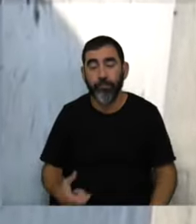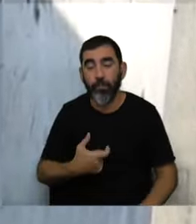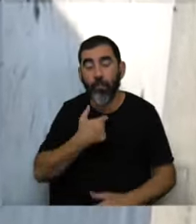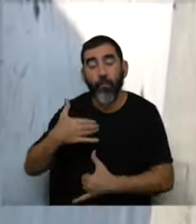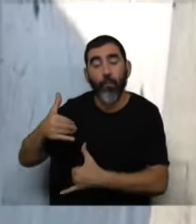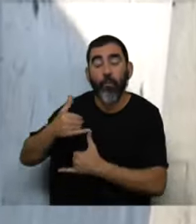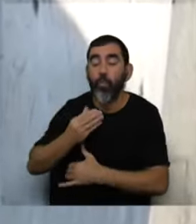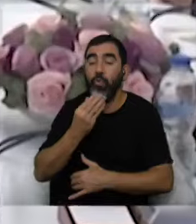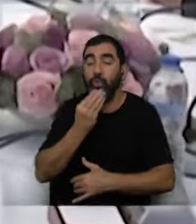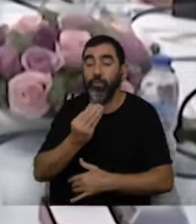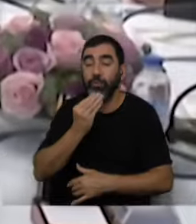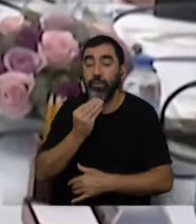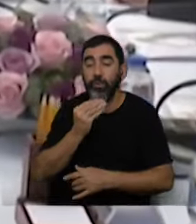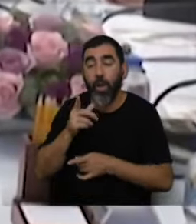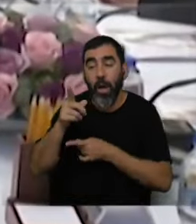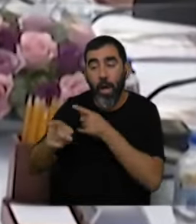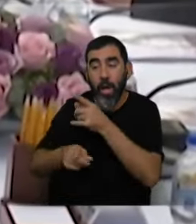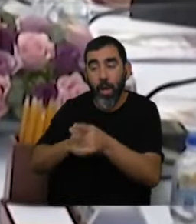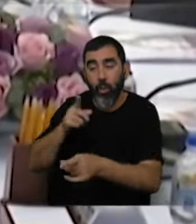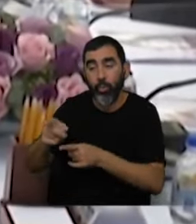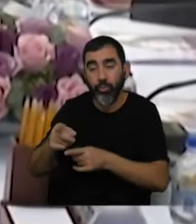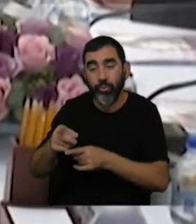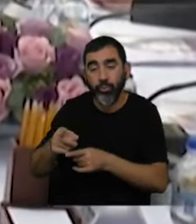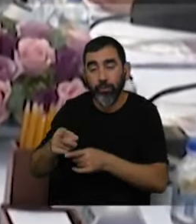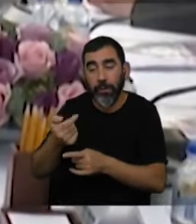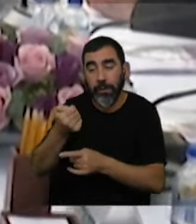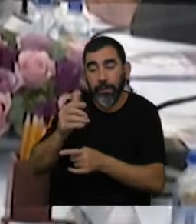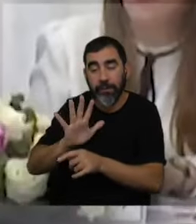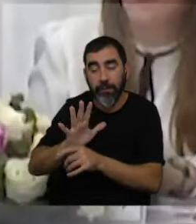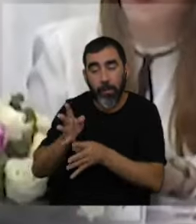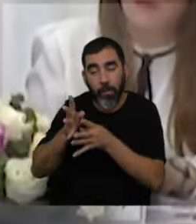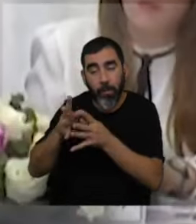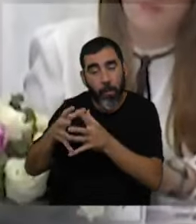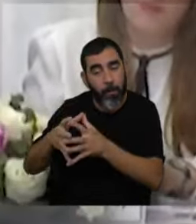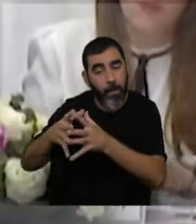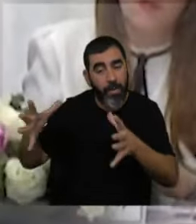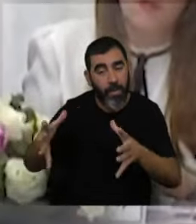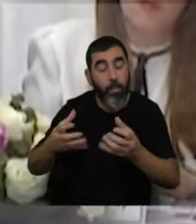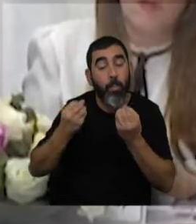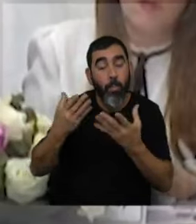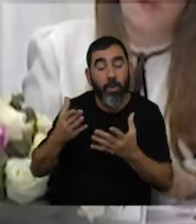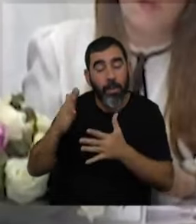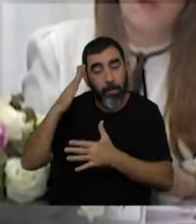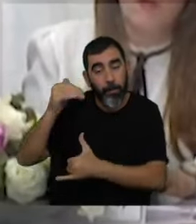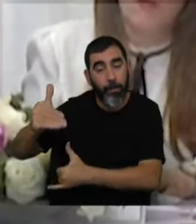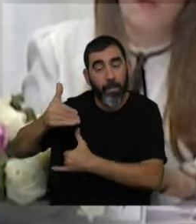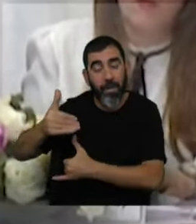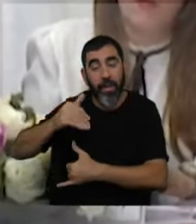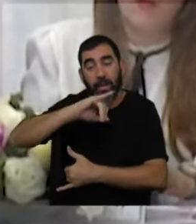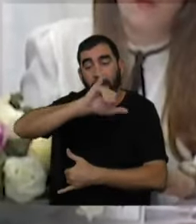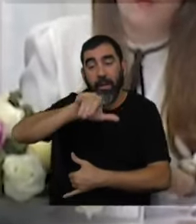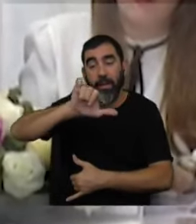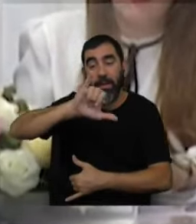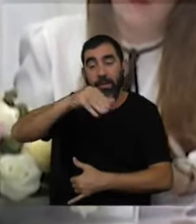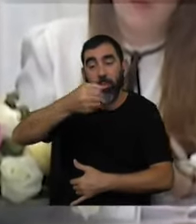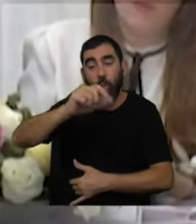israelí Daniel agari acusó a ges bolá de llevarles al borde de una escalada militar más amplia después de que la milicia chiita aumentara en número e